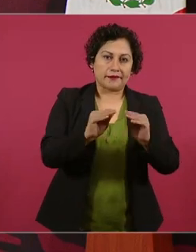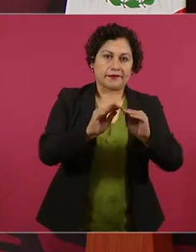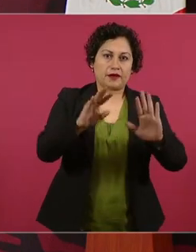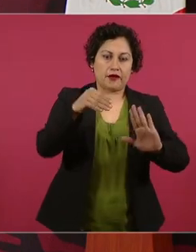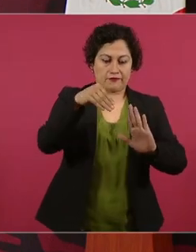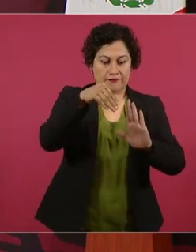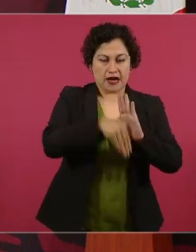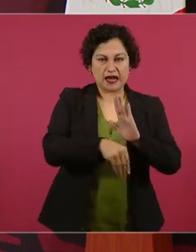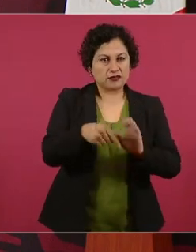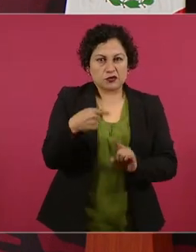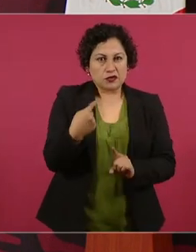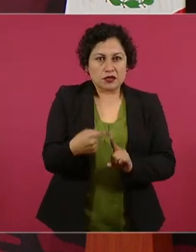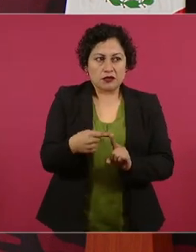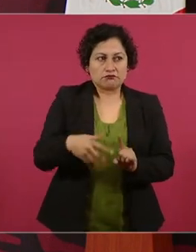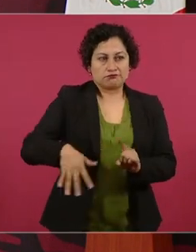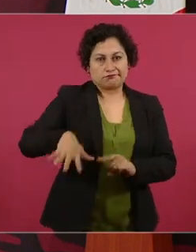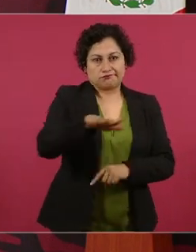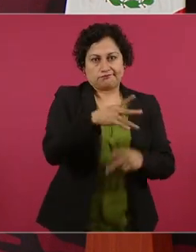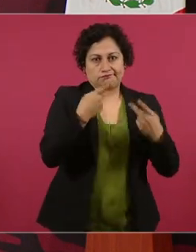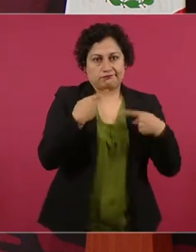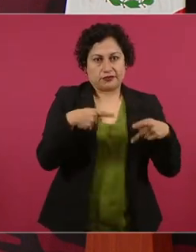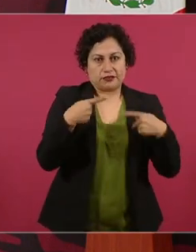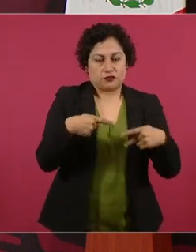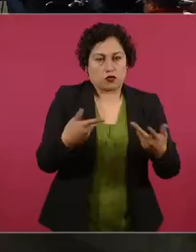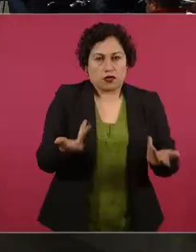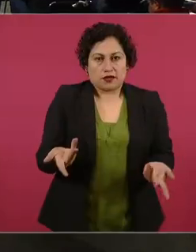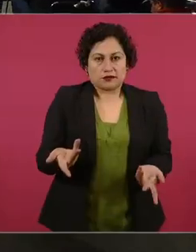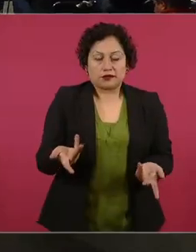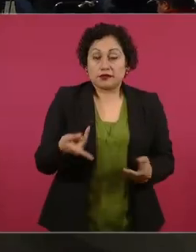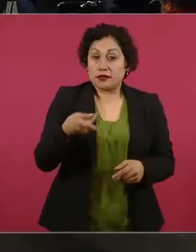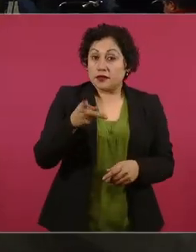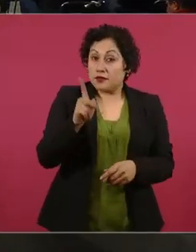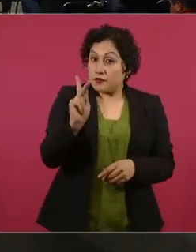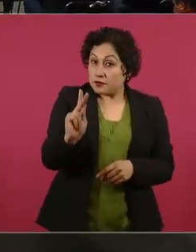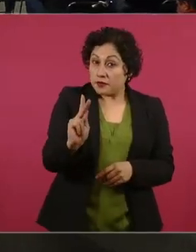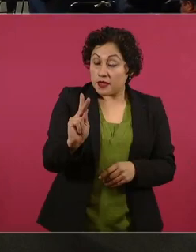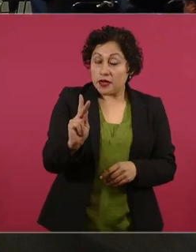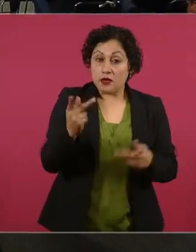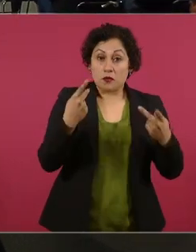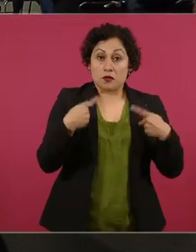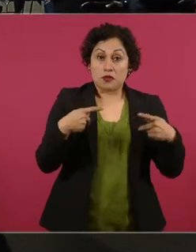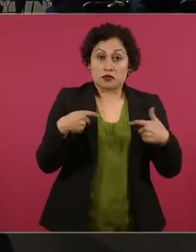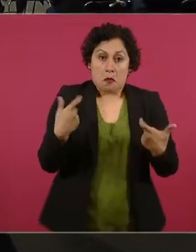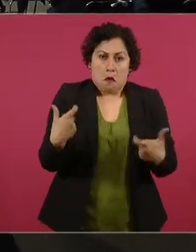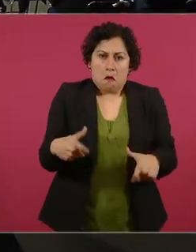para el pueblo, no para los de arriba.